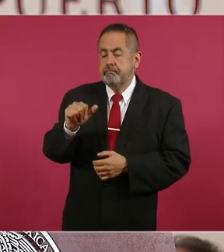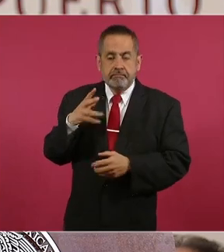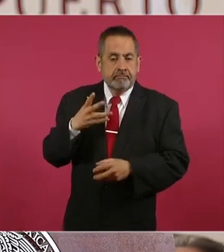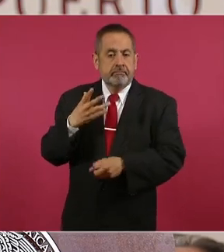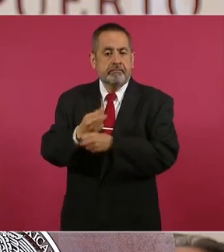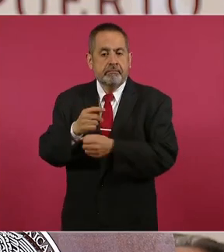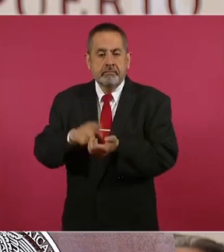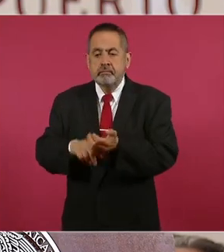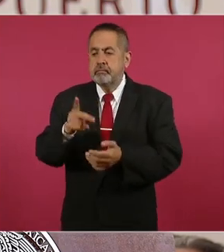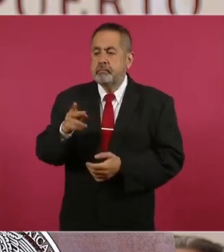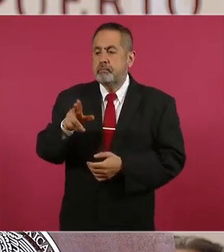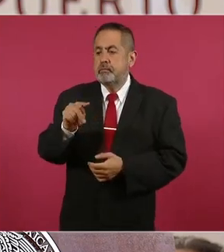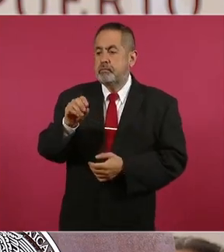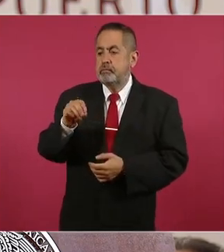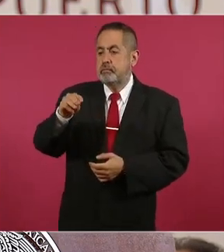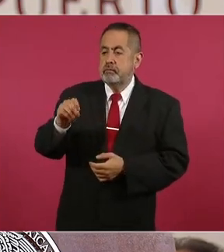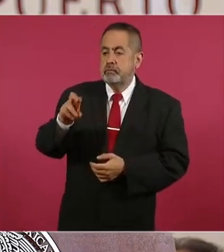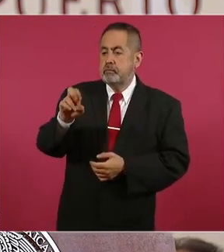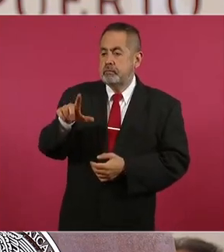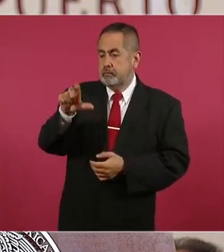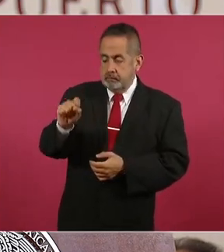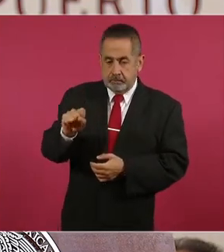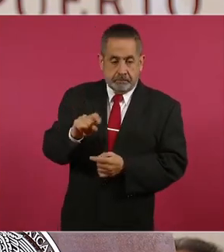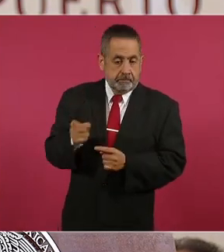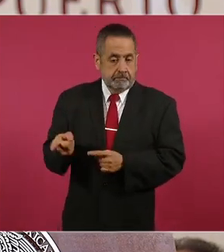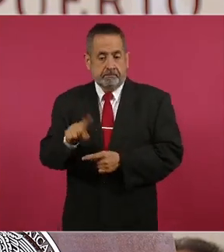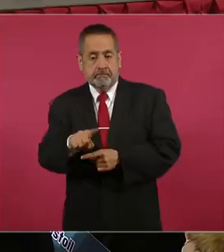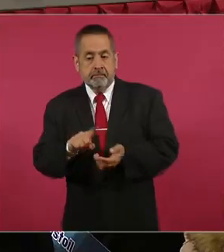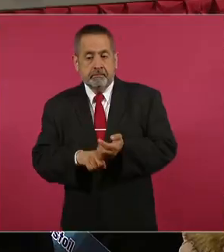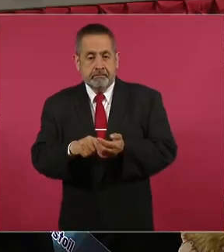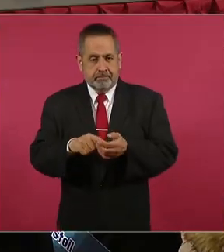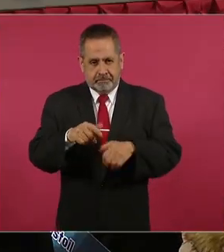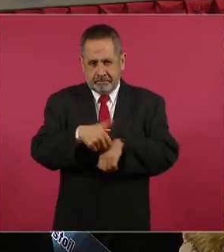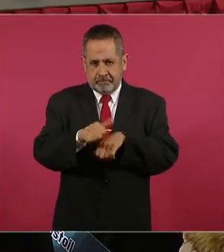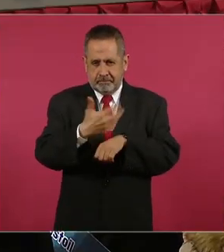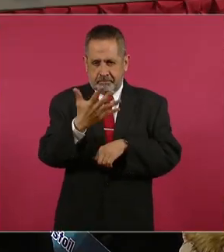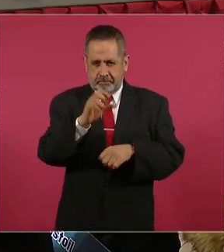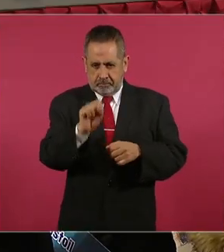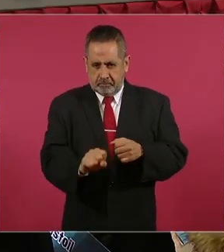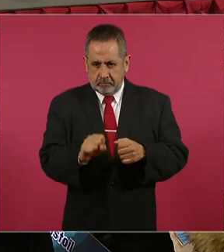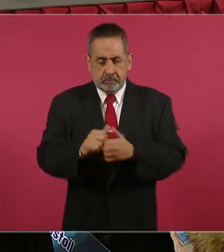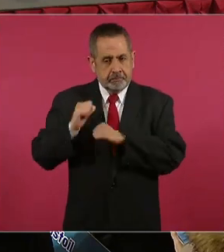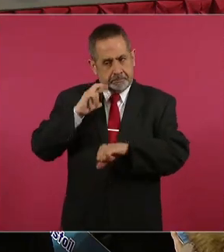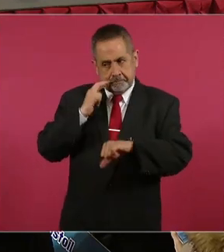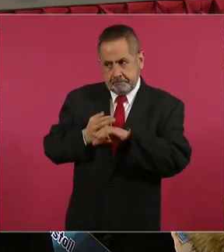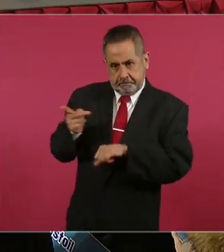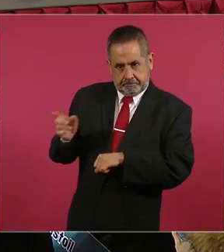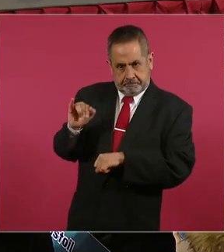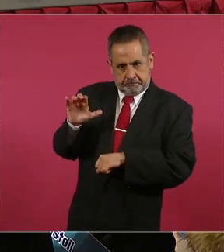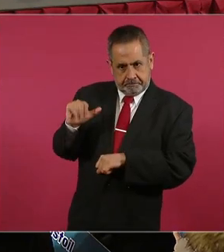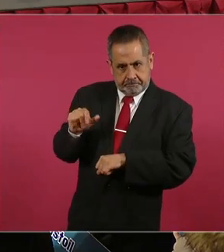Puerto Morelos, y 2.3 kilómetros del tramo 5 Sur a cargo del consorcio ICA,